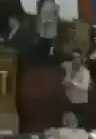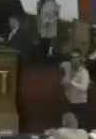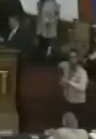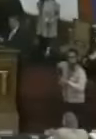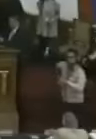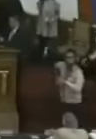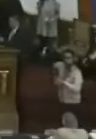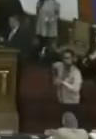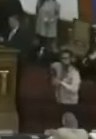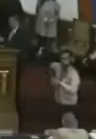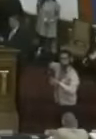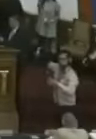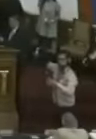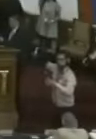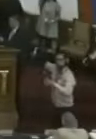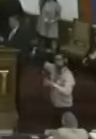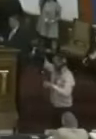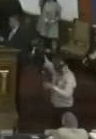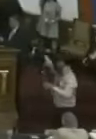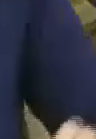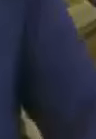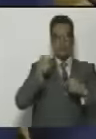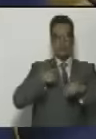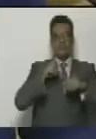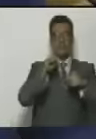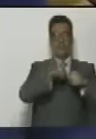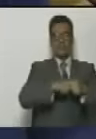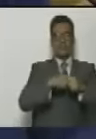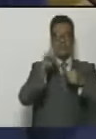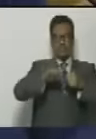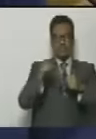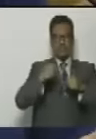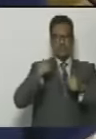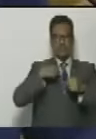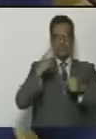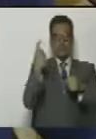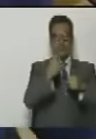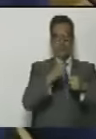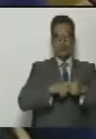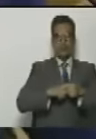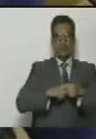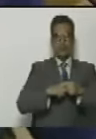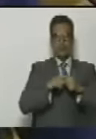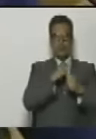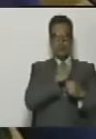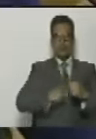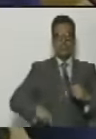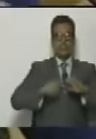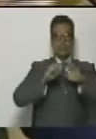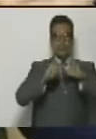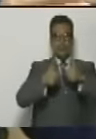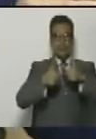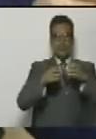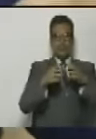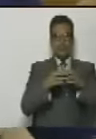Ciudadana secretaria, sírvase a informar si hay quórum. Hay quórum, ciudadano presidente. Se abre la